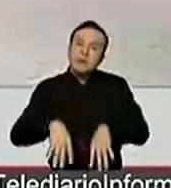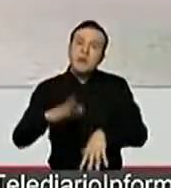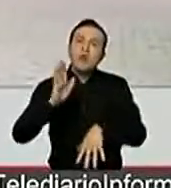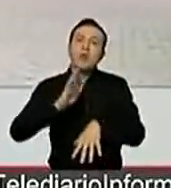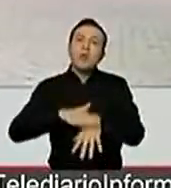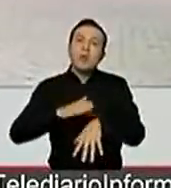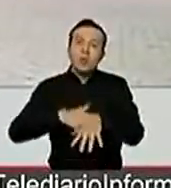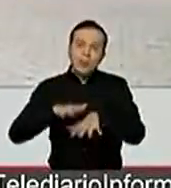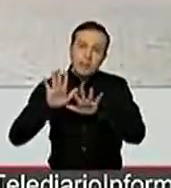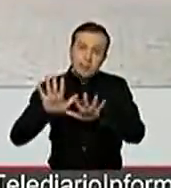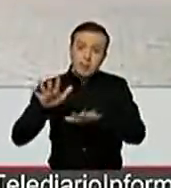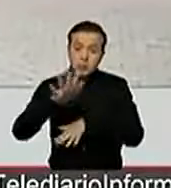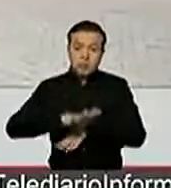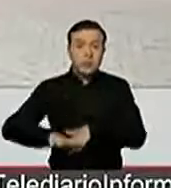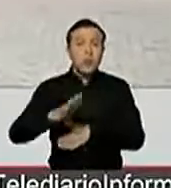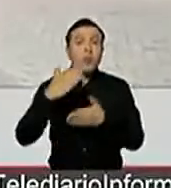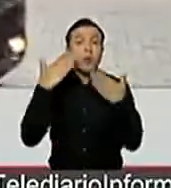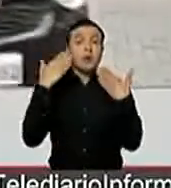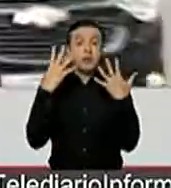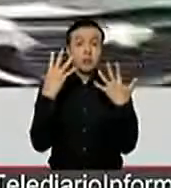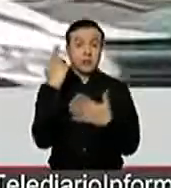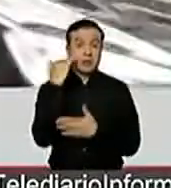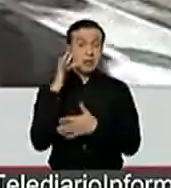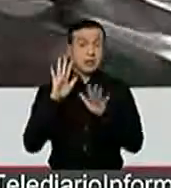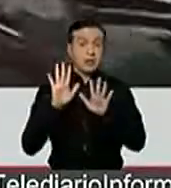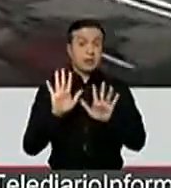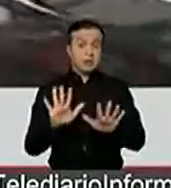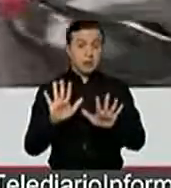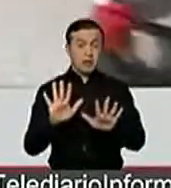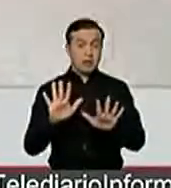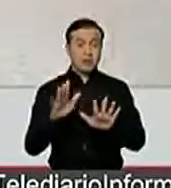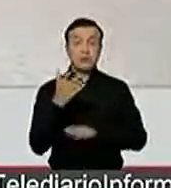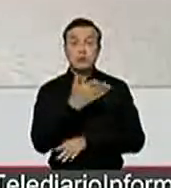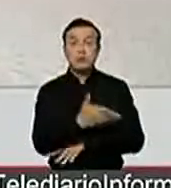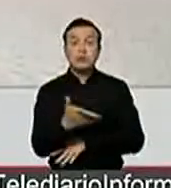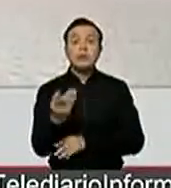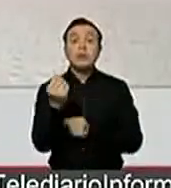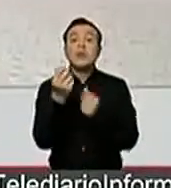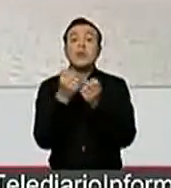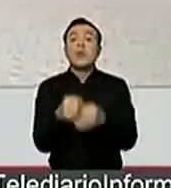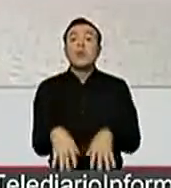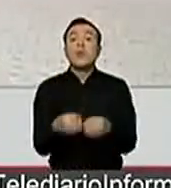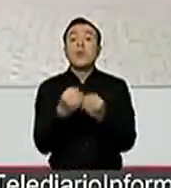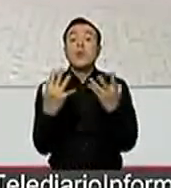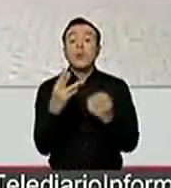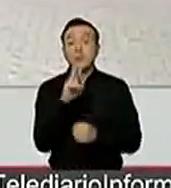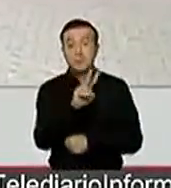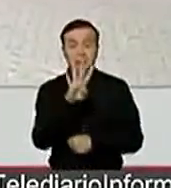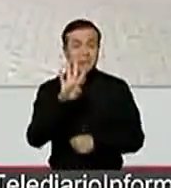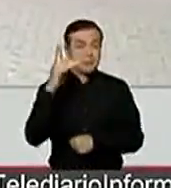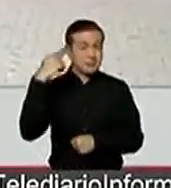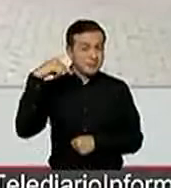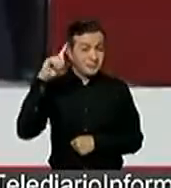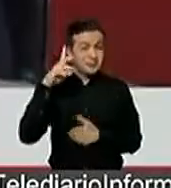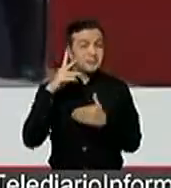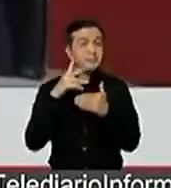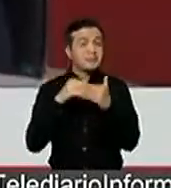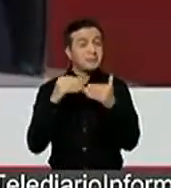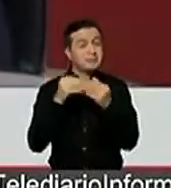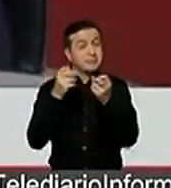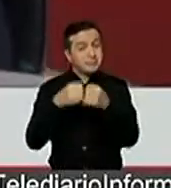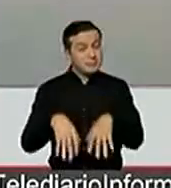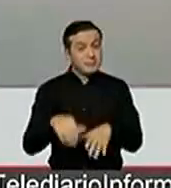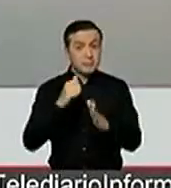turismo. Solo en Guayaquil, tras 9 días de paralizaciones e incidentes, las pérdidas ascienden a 24 millones de dólares. El